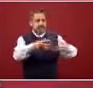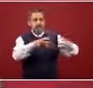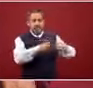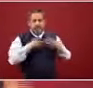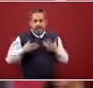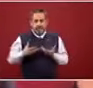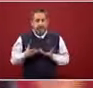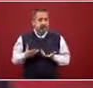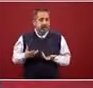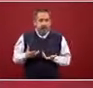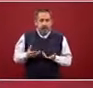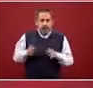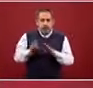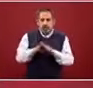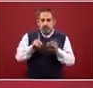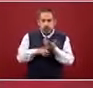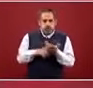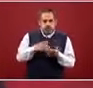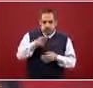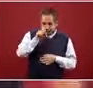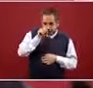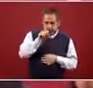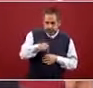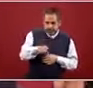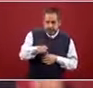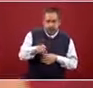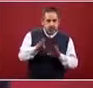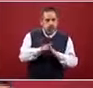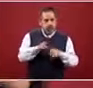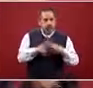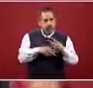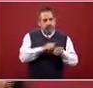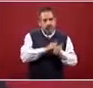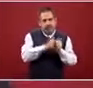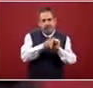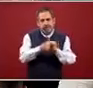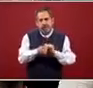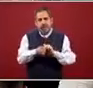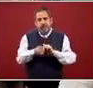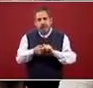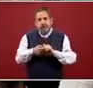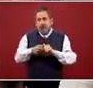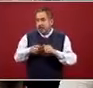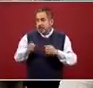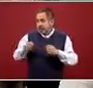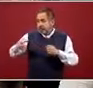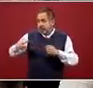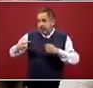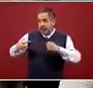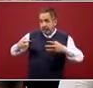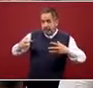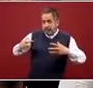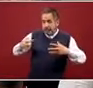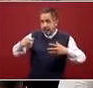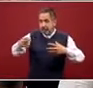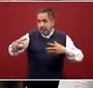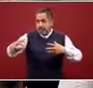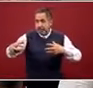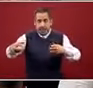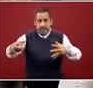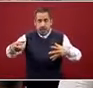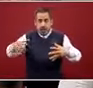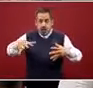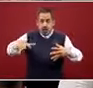fases arbitrariamente segmentadas, sino en forma continua, empieza a conglomerar esos brotes comunitarios, porque a lo mejor ya